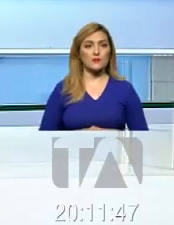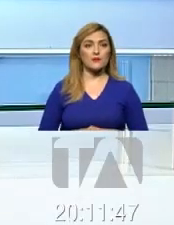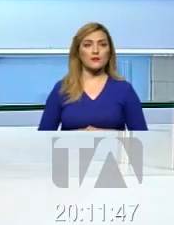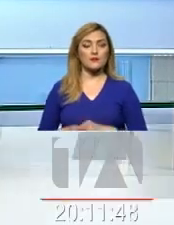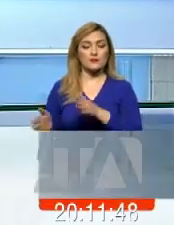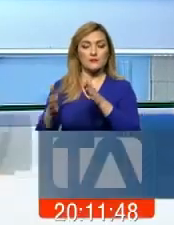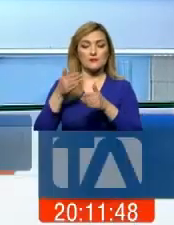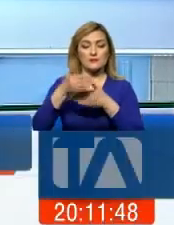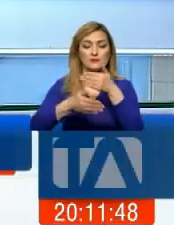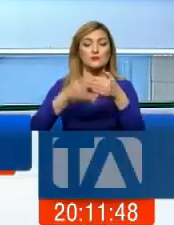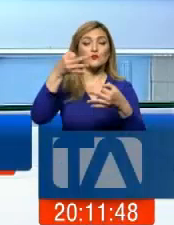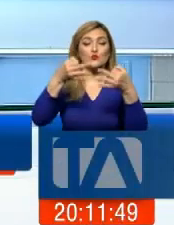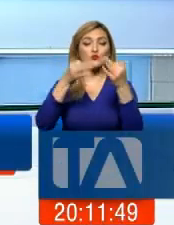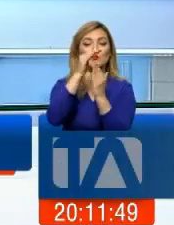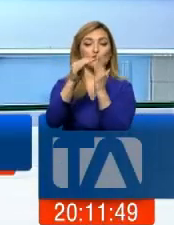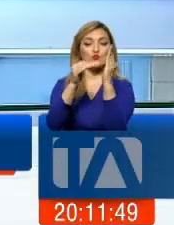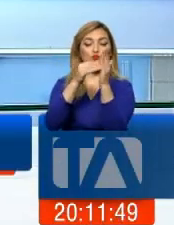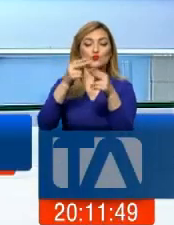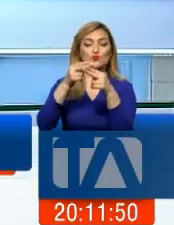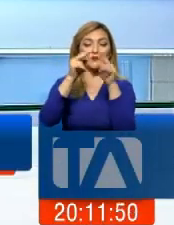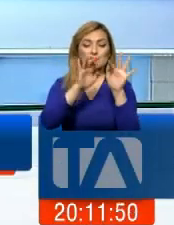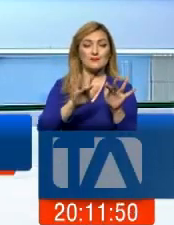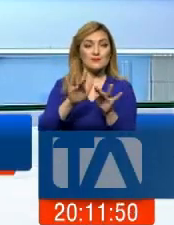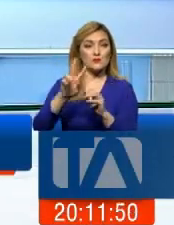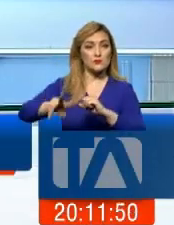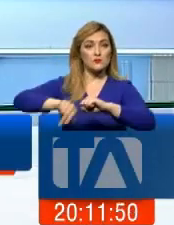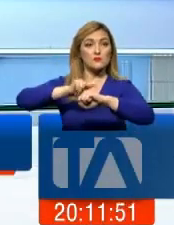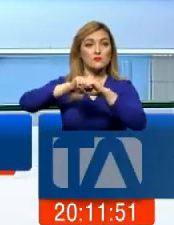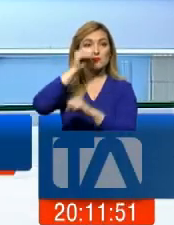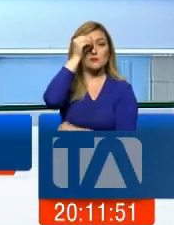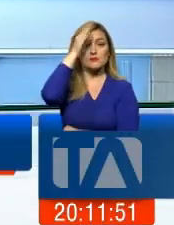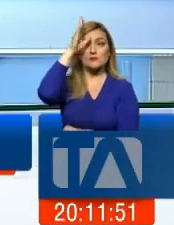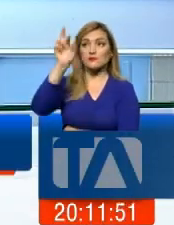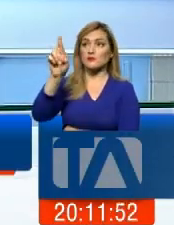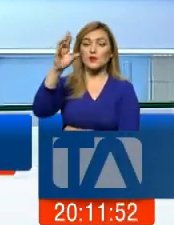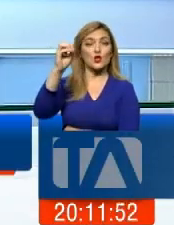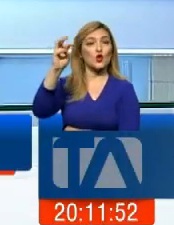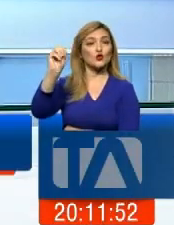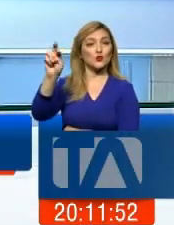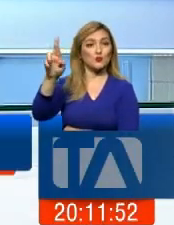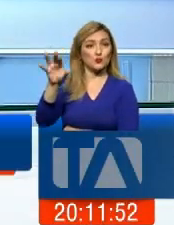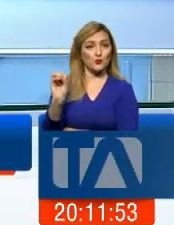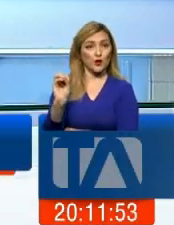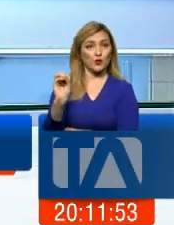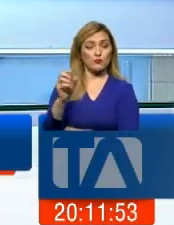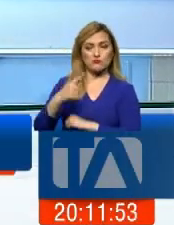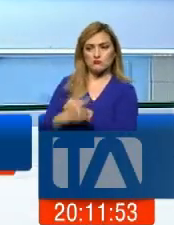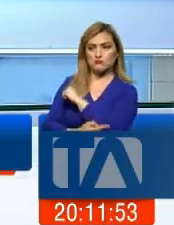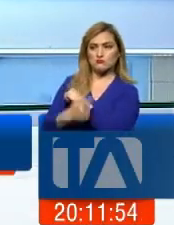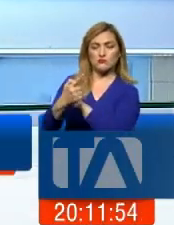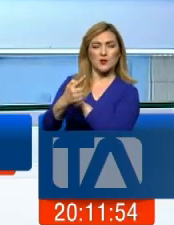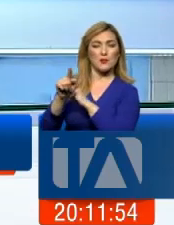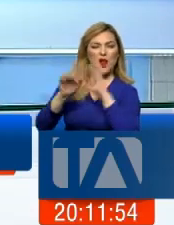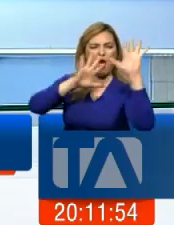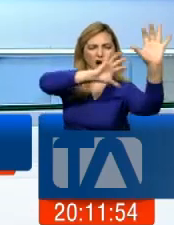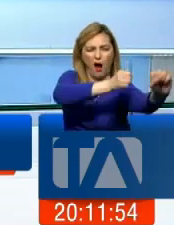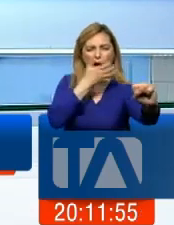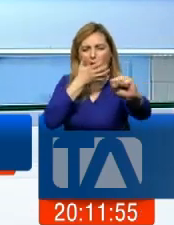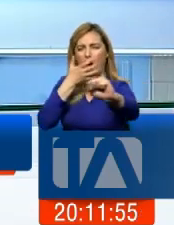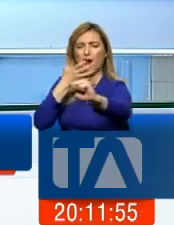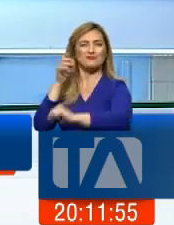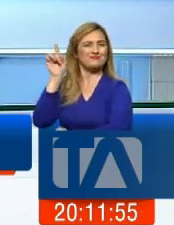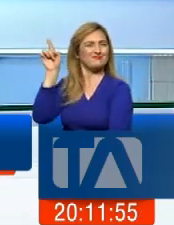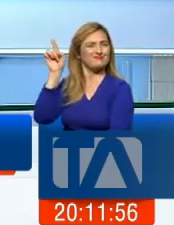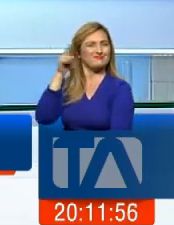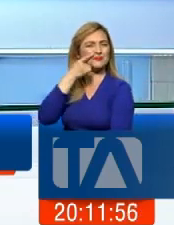La audiencia de juicio en contra del ex secretario nacional de Inteligencia, Pablo Romero, por el delito de plagio, se suspendió luego de una hora